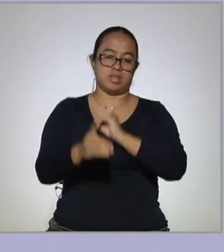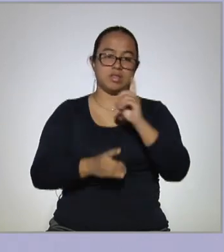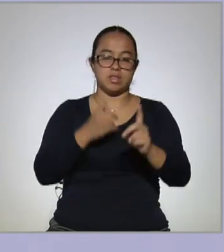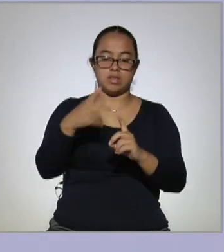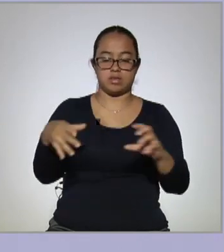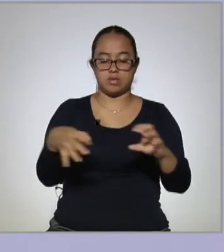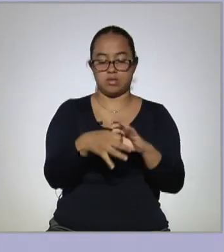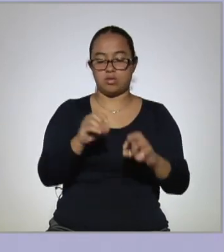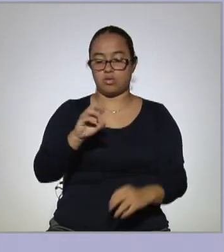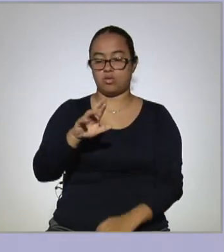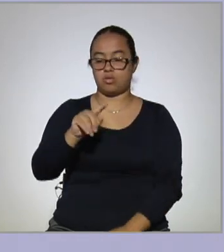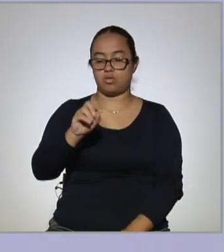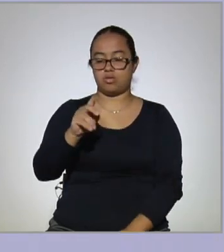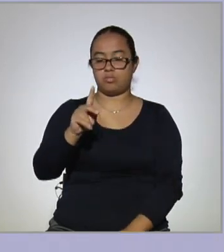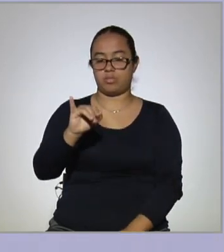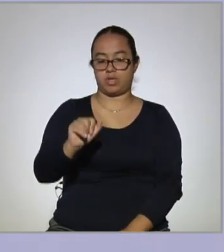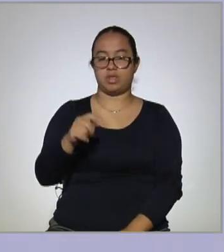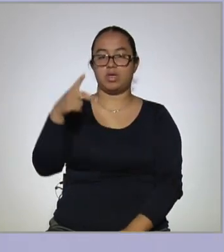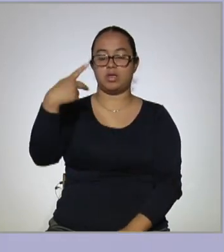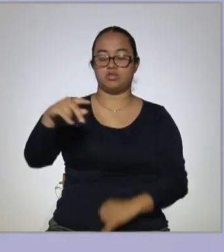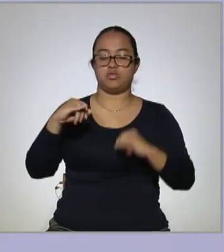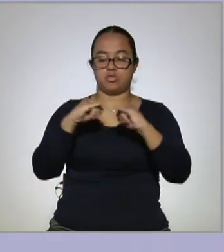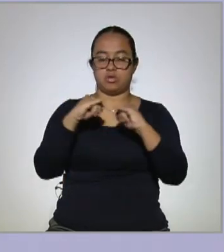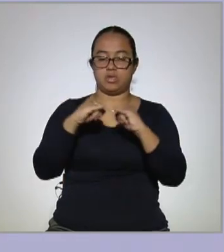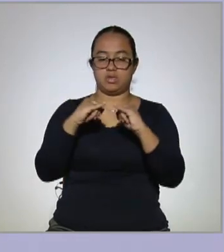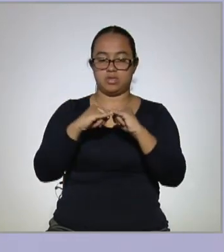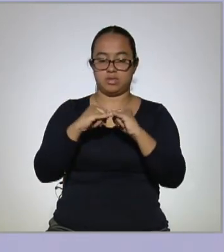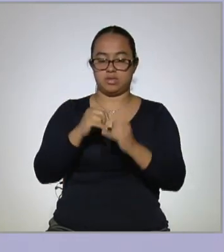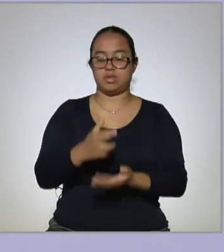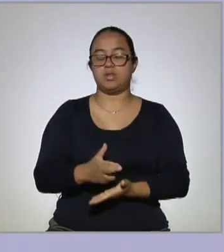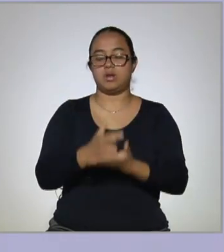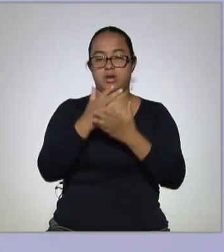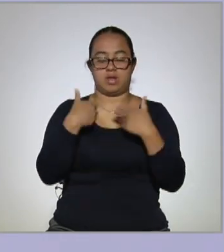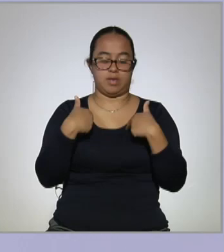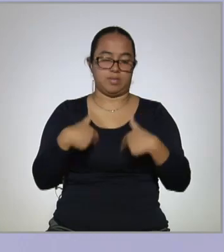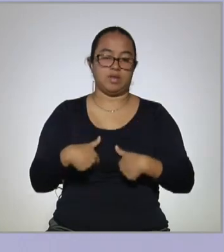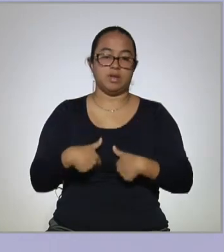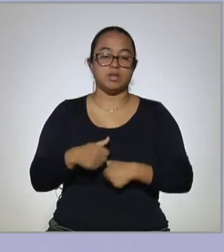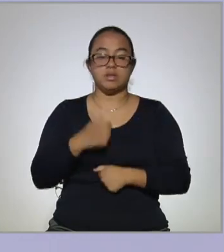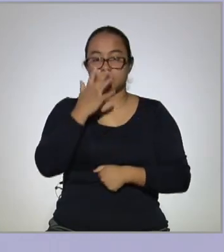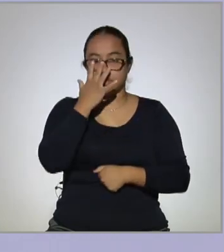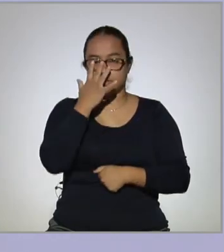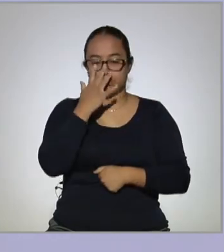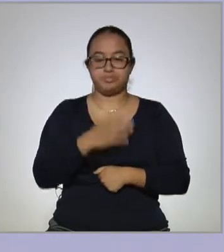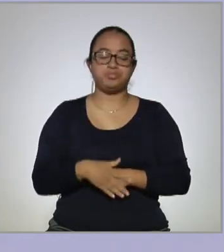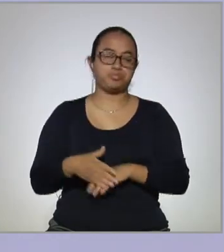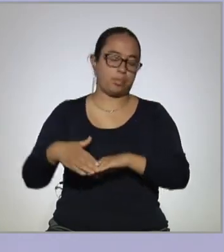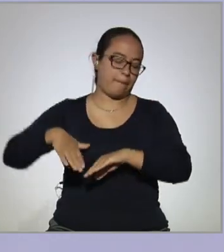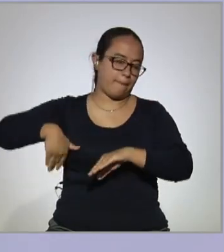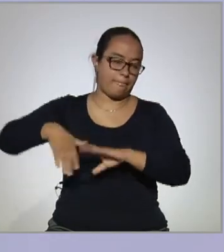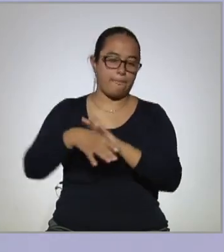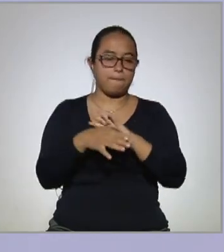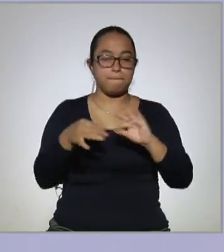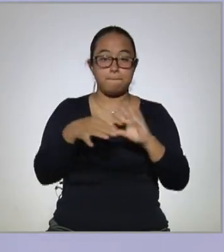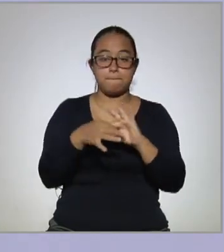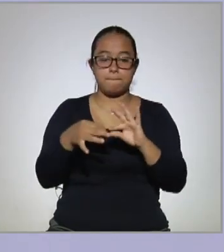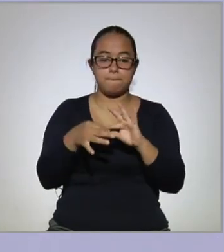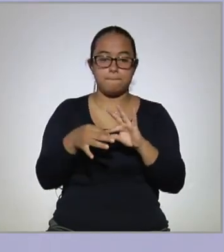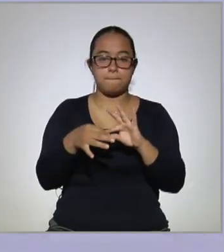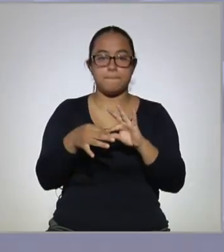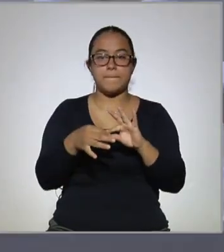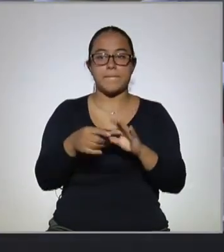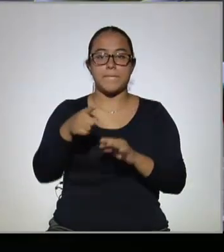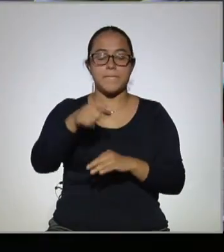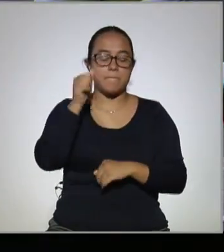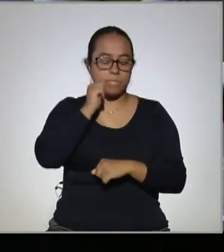de Ortopedia del Deporte y Artroscopía del Instituto Nacional de Rehabilitación. Doctores, hace rato nos comentaron que son bastante frecuentes en